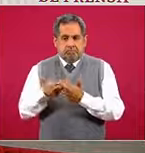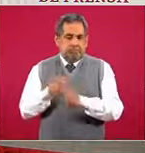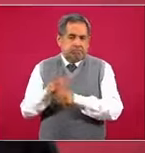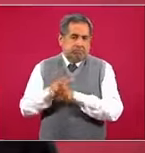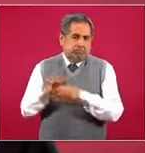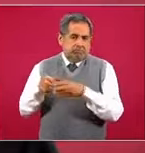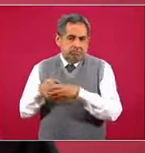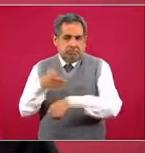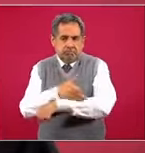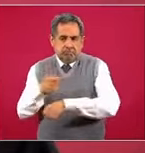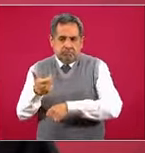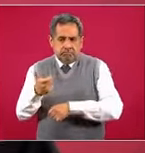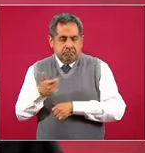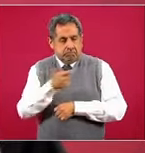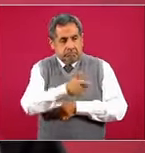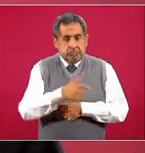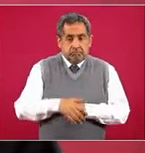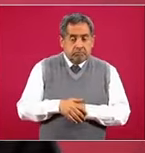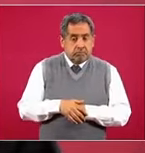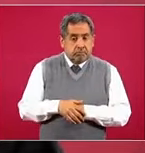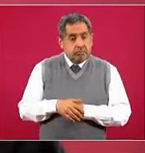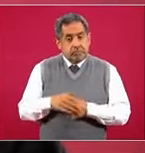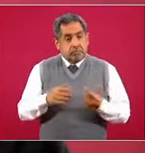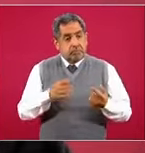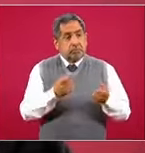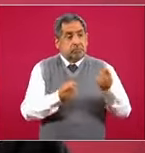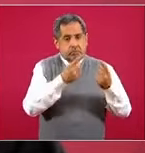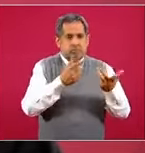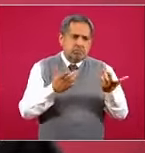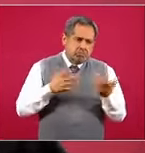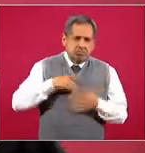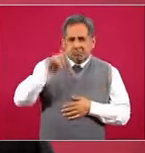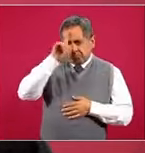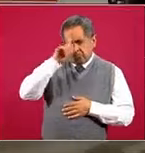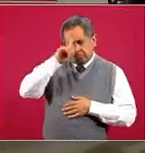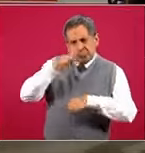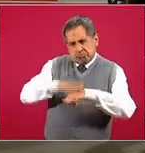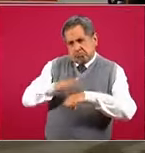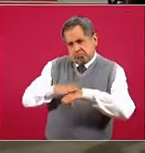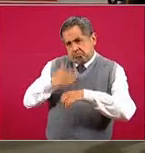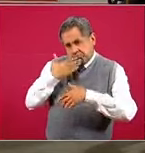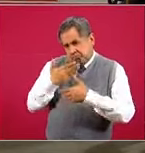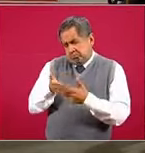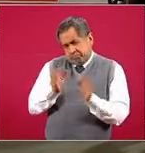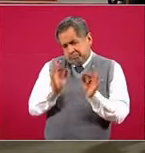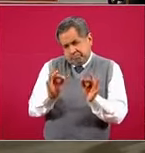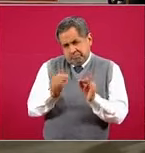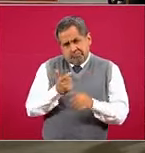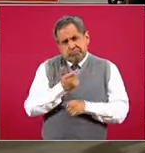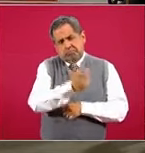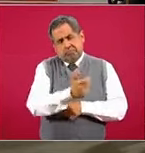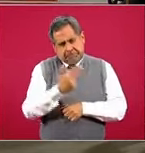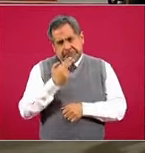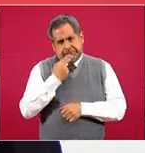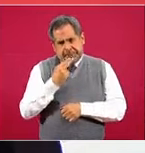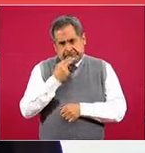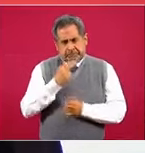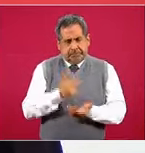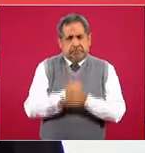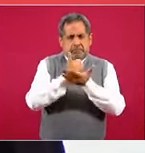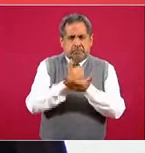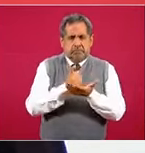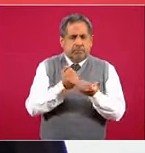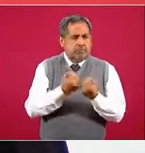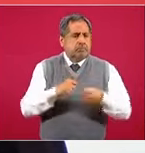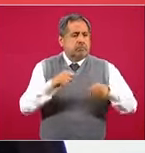puede tener. Son muchos de ellos, digamos, recomendables, porque como su nombre lo dice, son una medida que ayuda